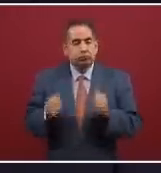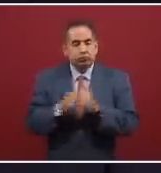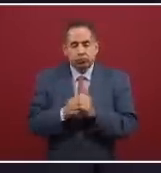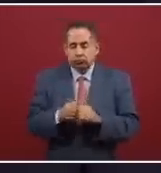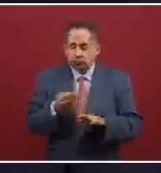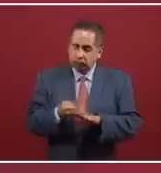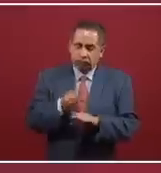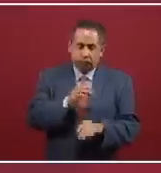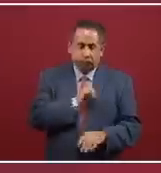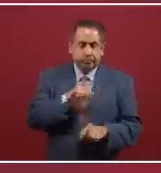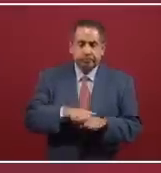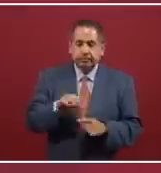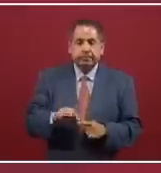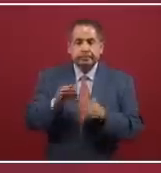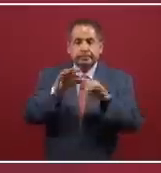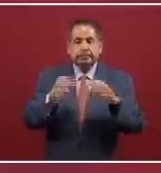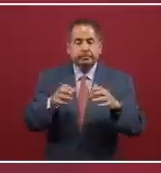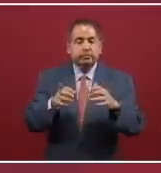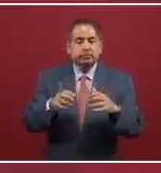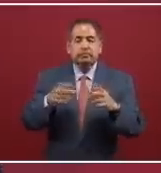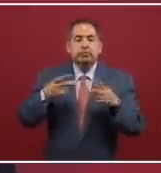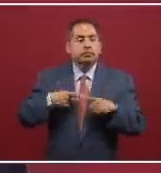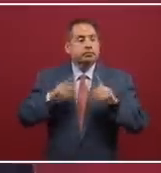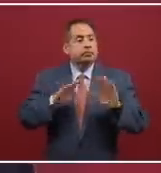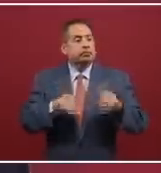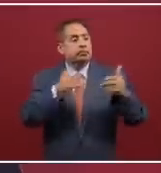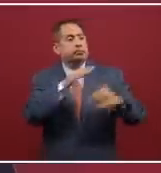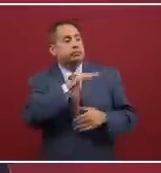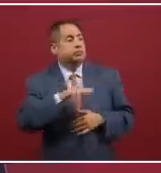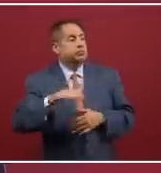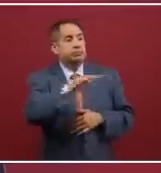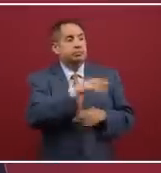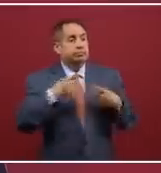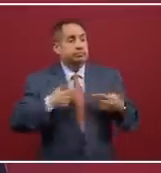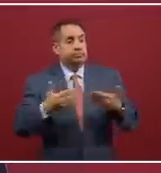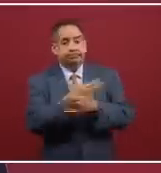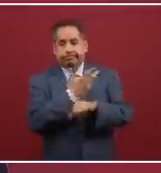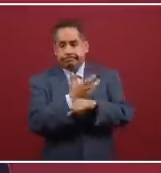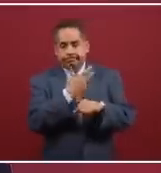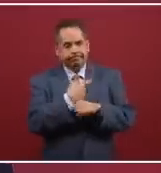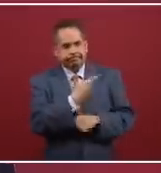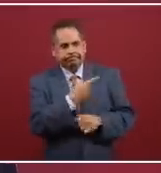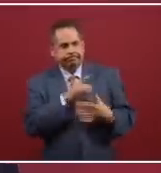muy especial con el pueblo de eeuu